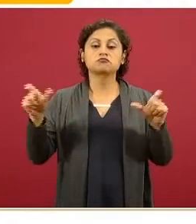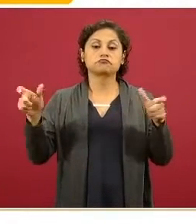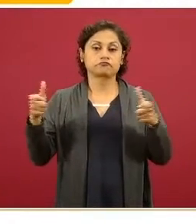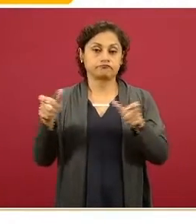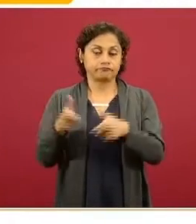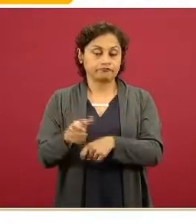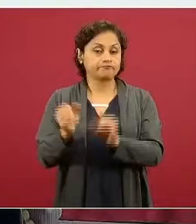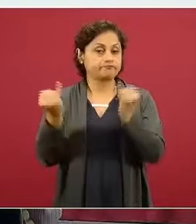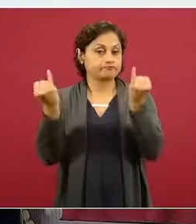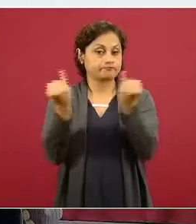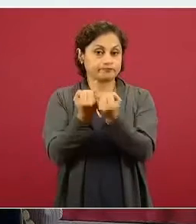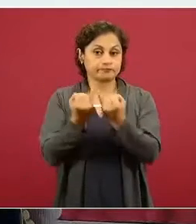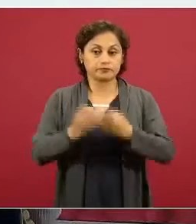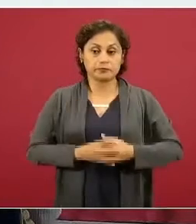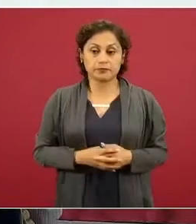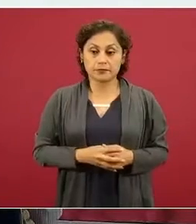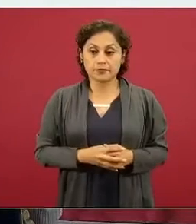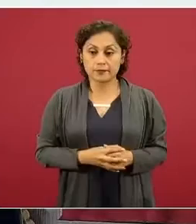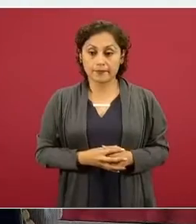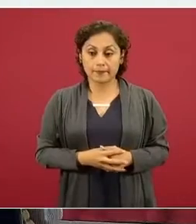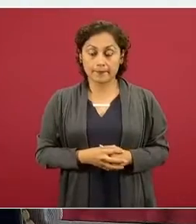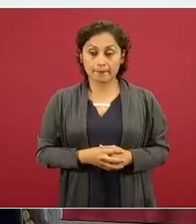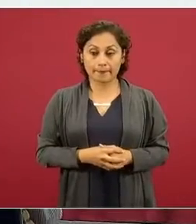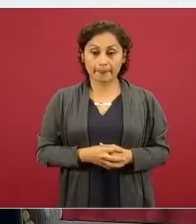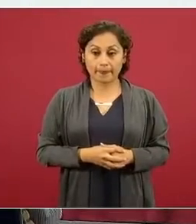del 60%. La siguiente.